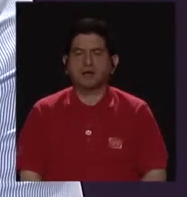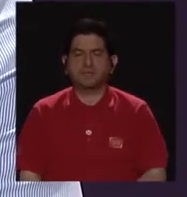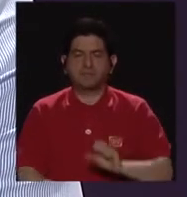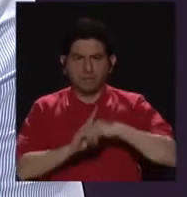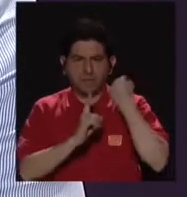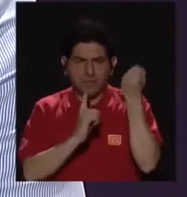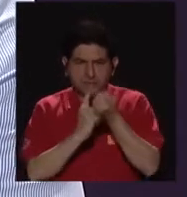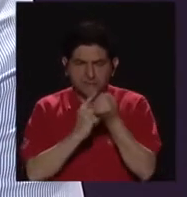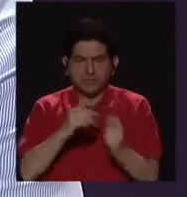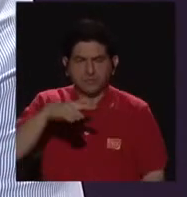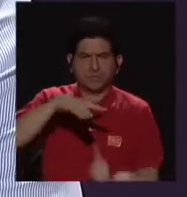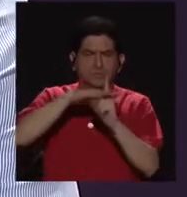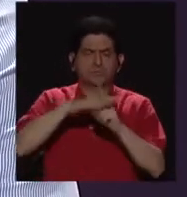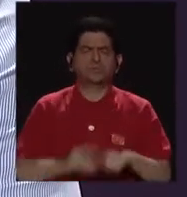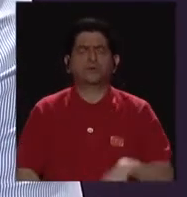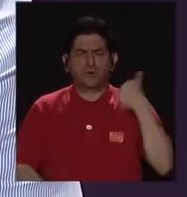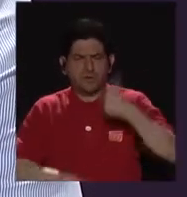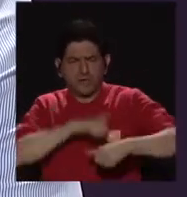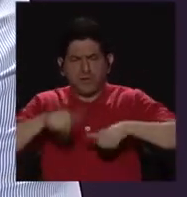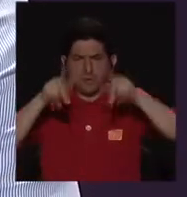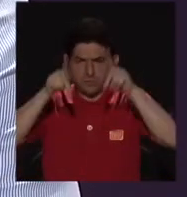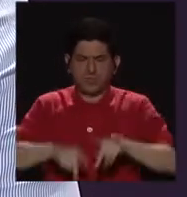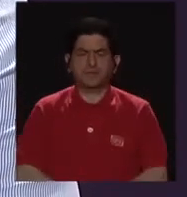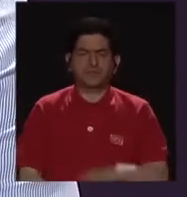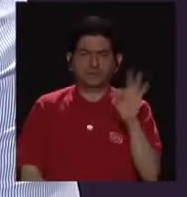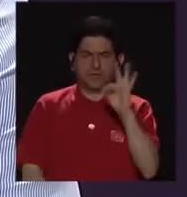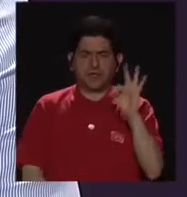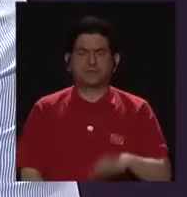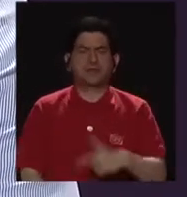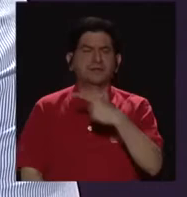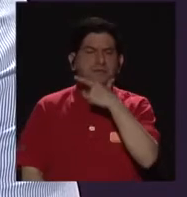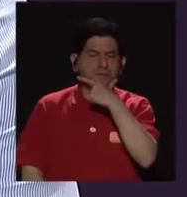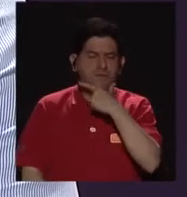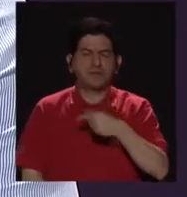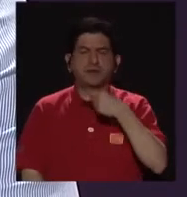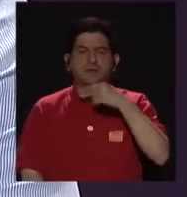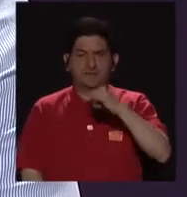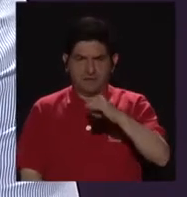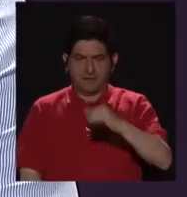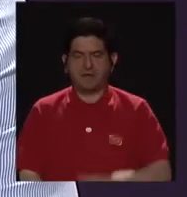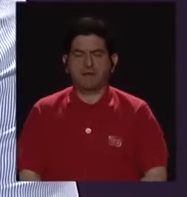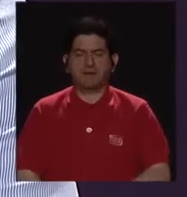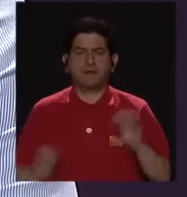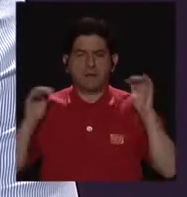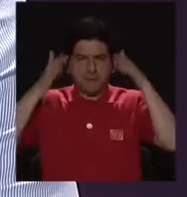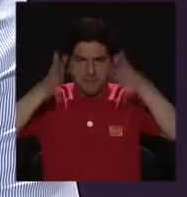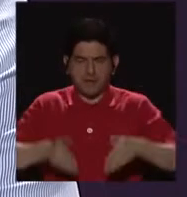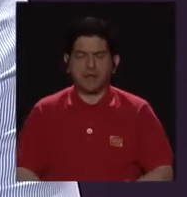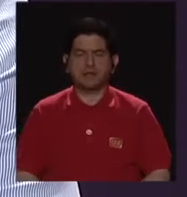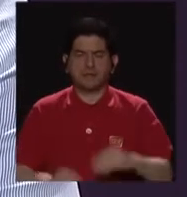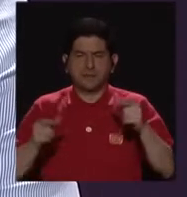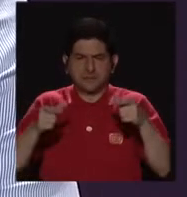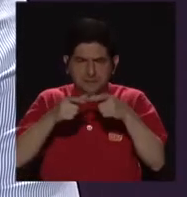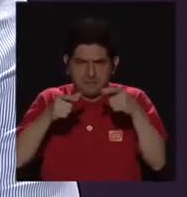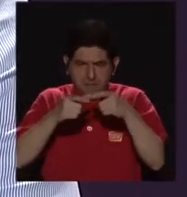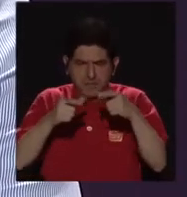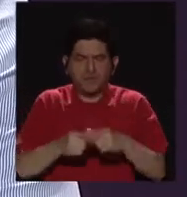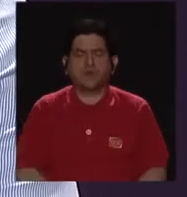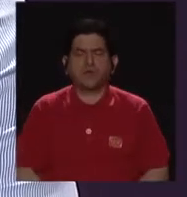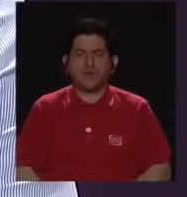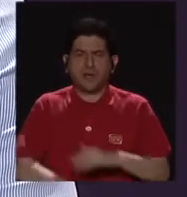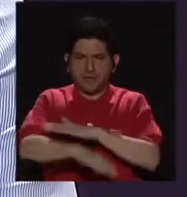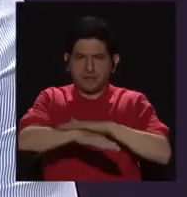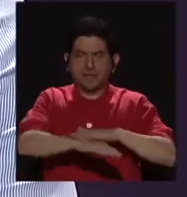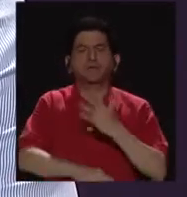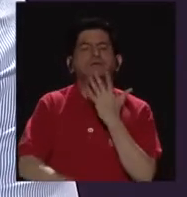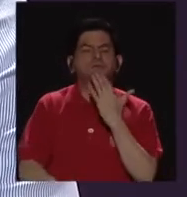notorios en la lucha y resistencia de las personas trans lesbianas y gays inmigrantes minorías raciales y empobrecidas